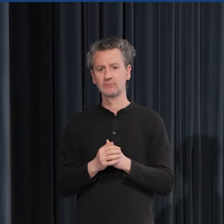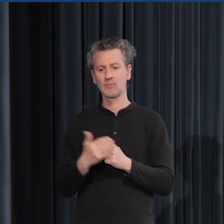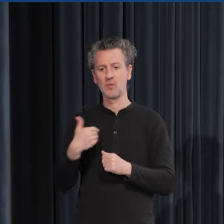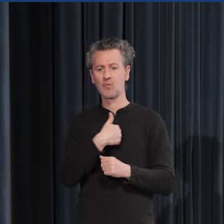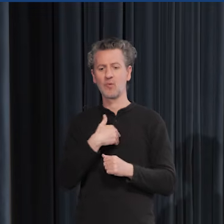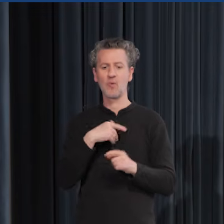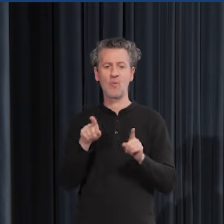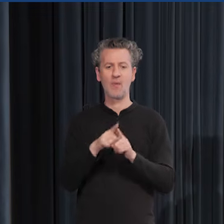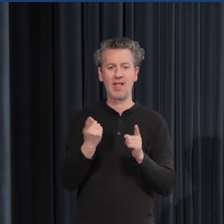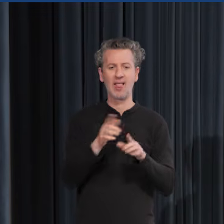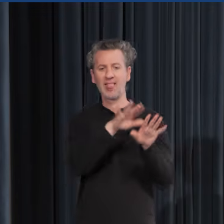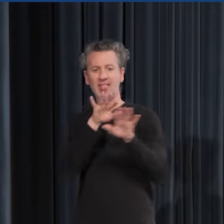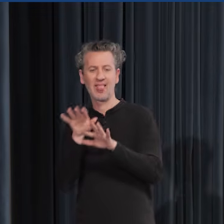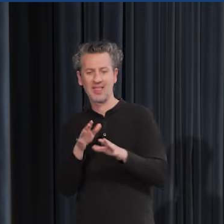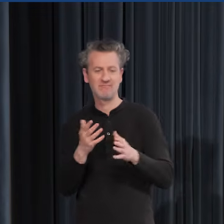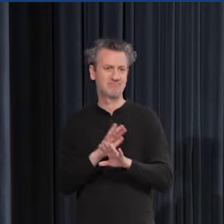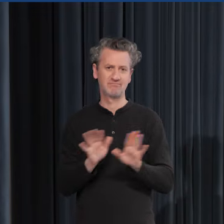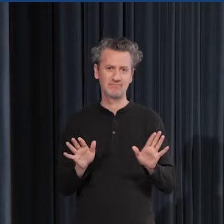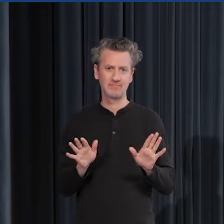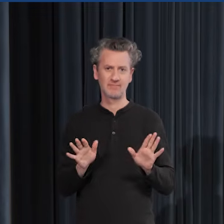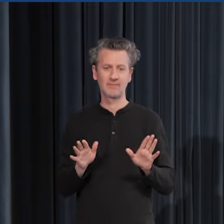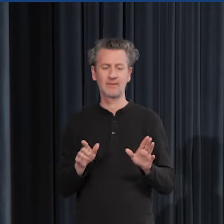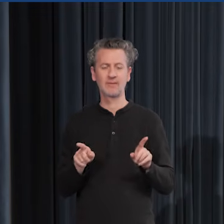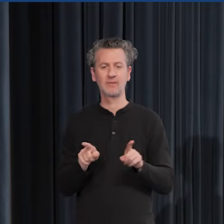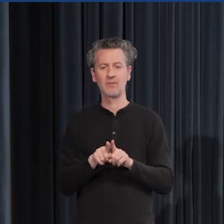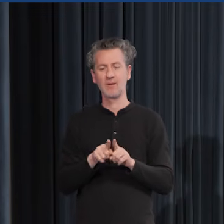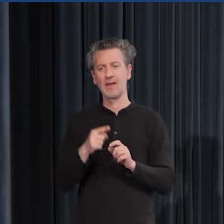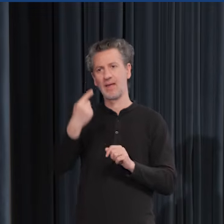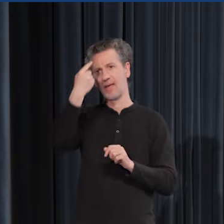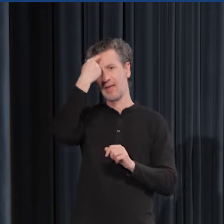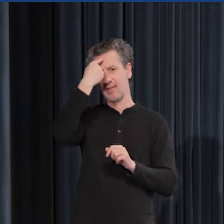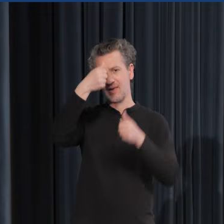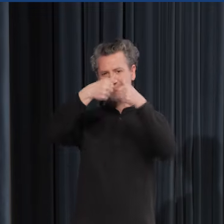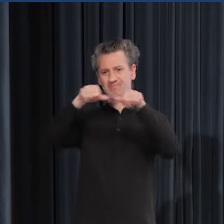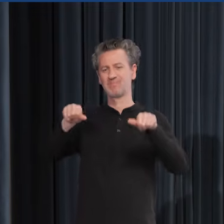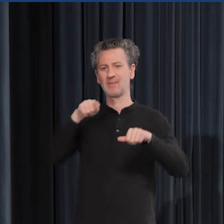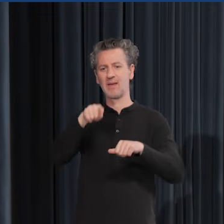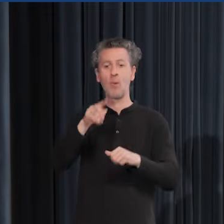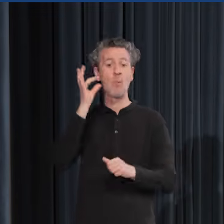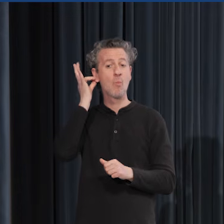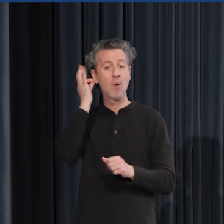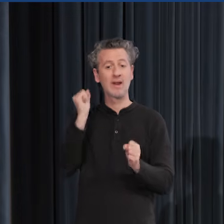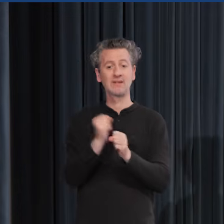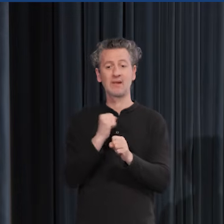de amortiguación y por lo tanto perpetúa la idea de que el trabajo de las mujeres no tiene una